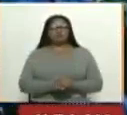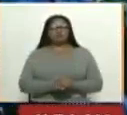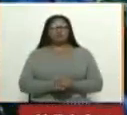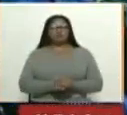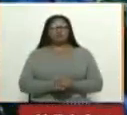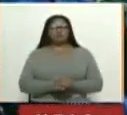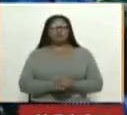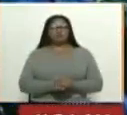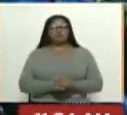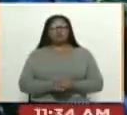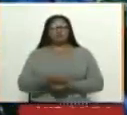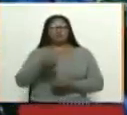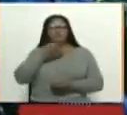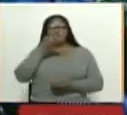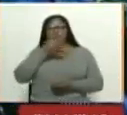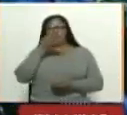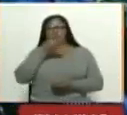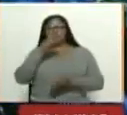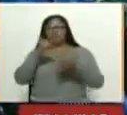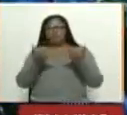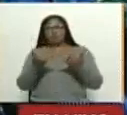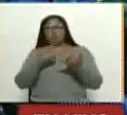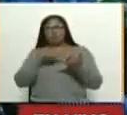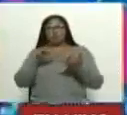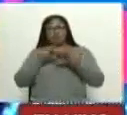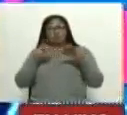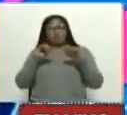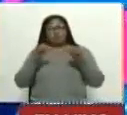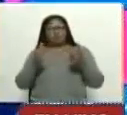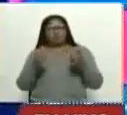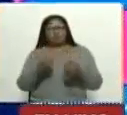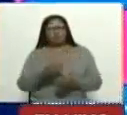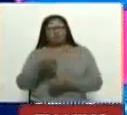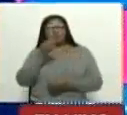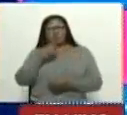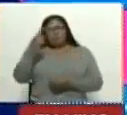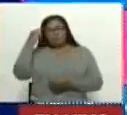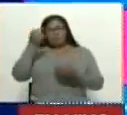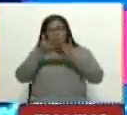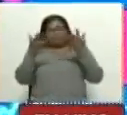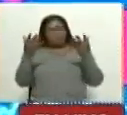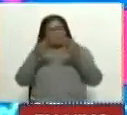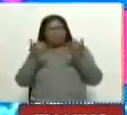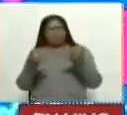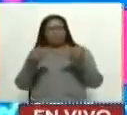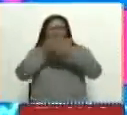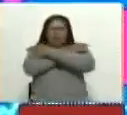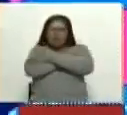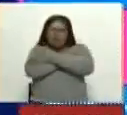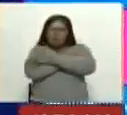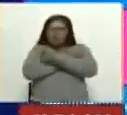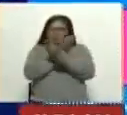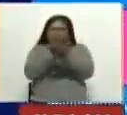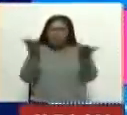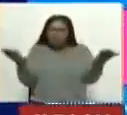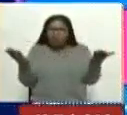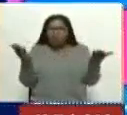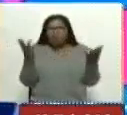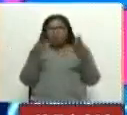Bueno buenas tardes Creo que ya es más del mediodía No buenos días Todavía un abrazo para todas para todos